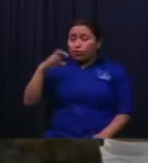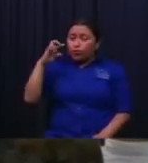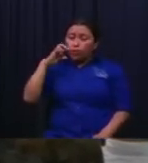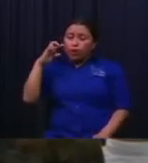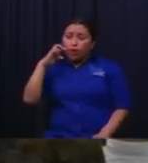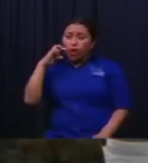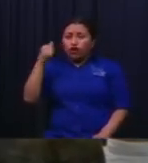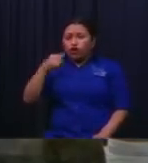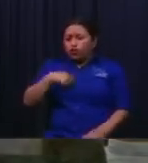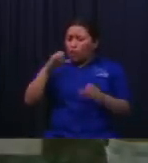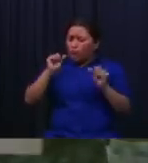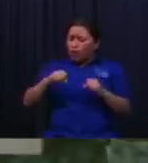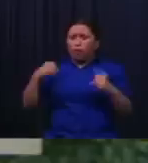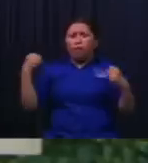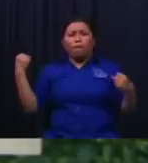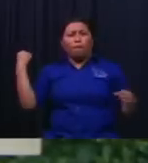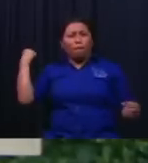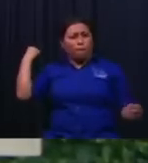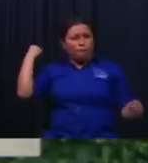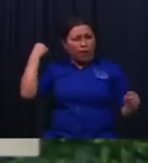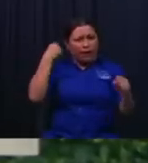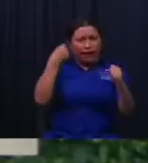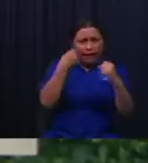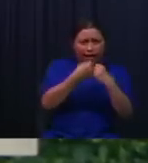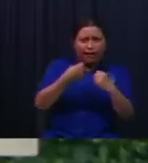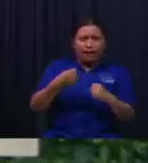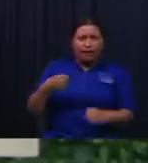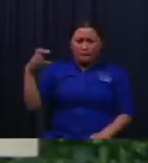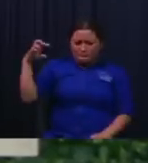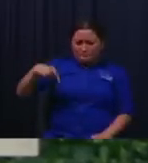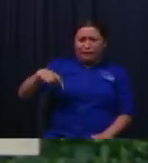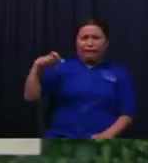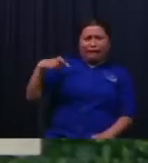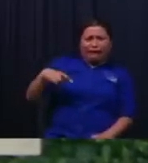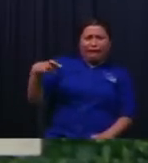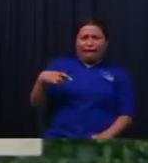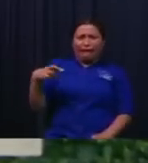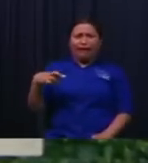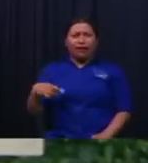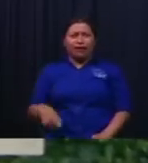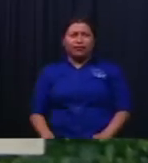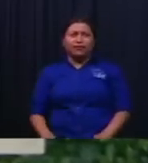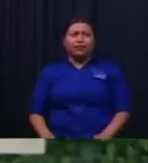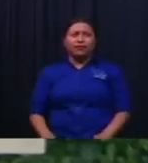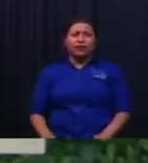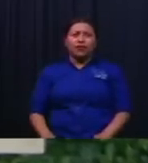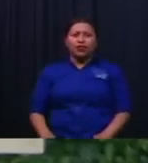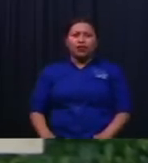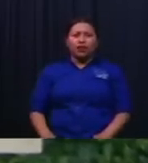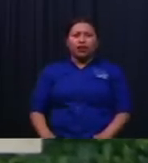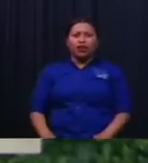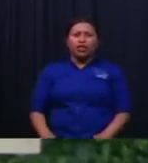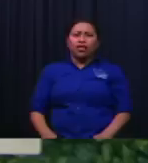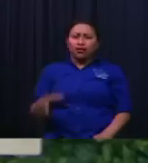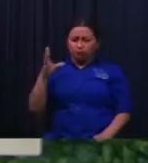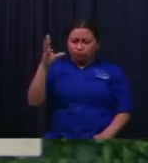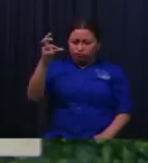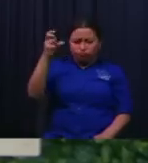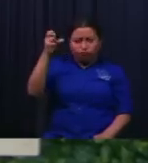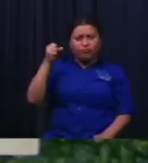golpear. Porque yo soy el esposo, se tiene que sujetar, aunque sea con la mano derecha.